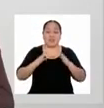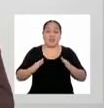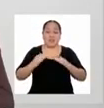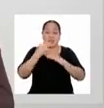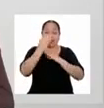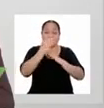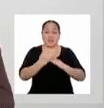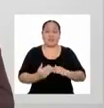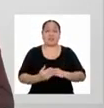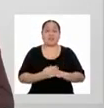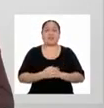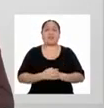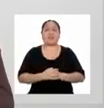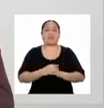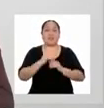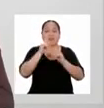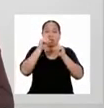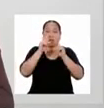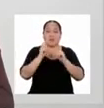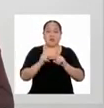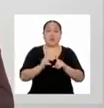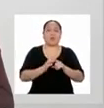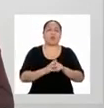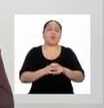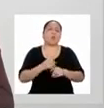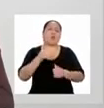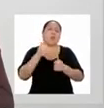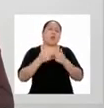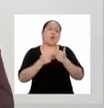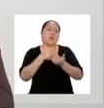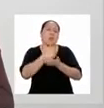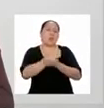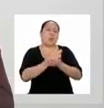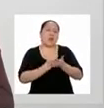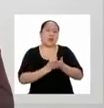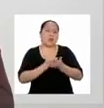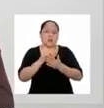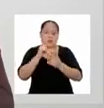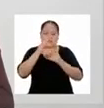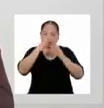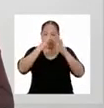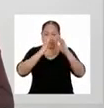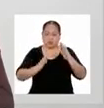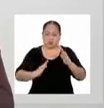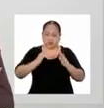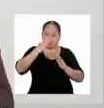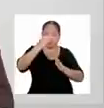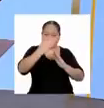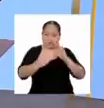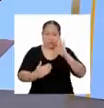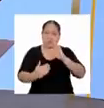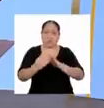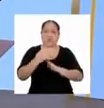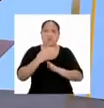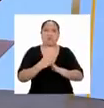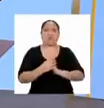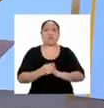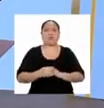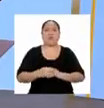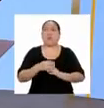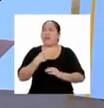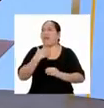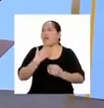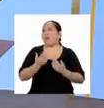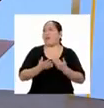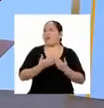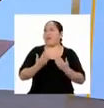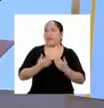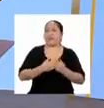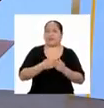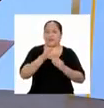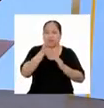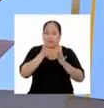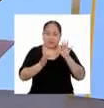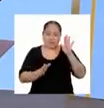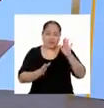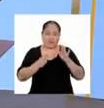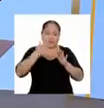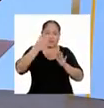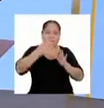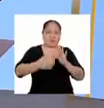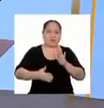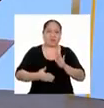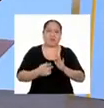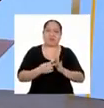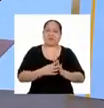algo fundamental. ¿Qué parte o partes de una pirámide representan las paredes de la carpa? Pues fácil, las paredes de la